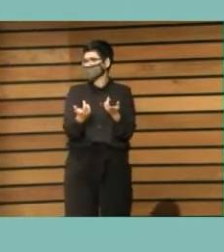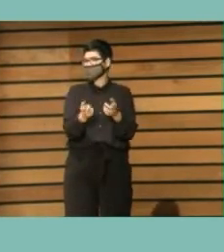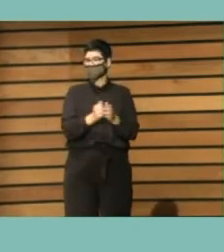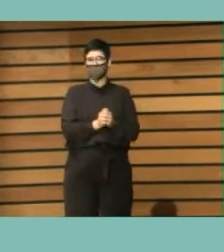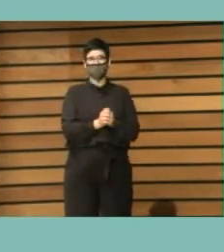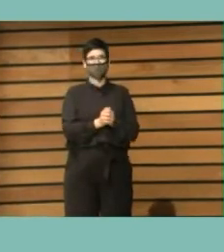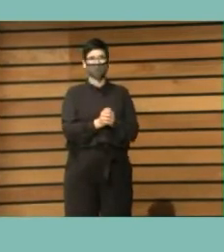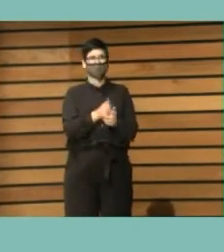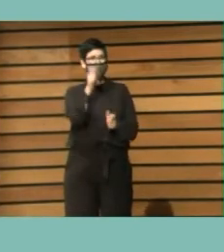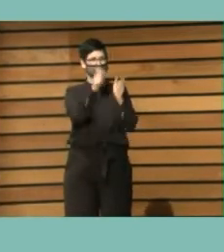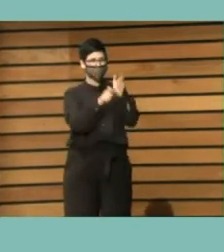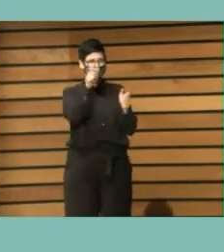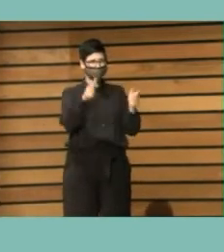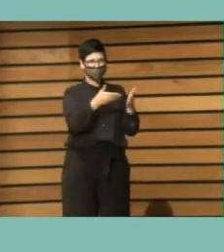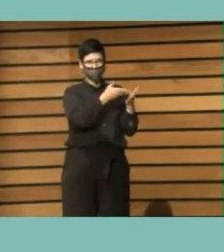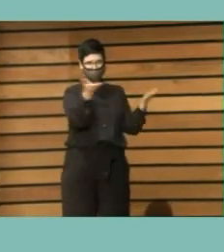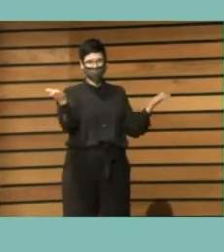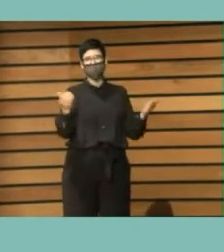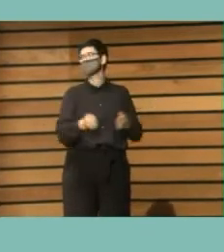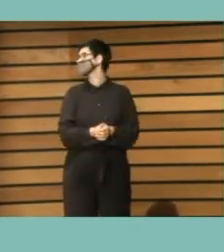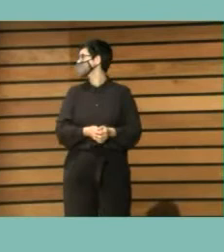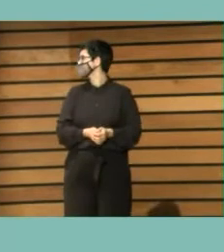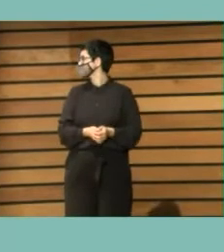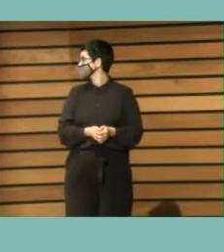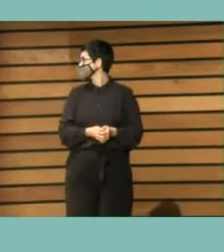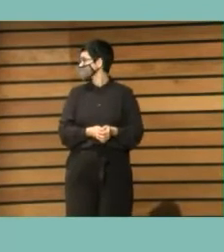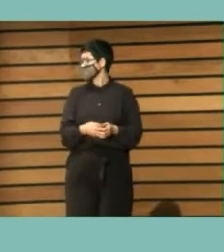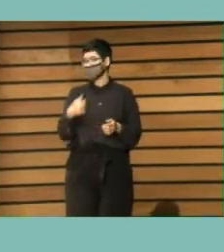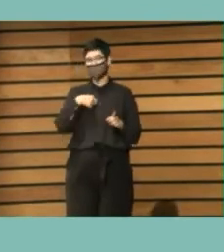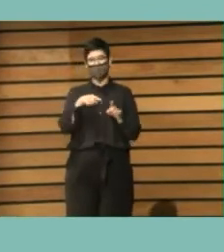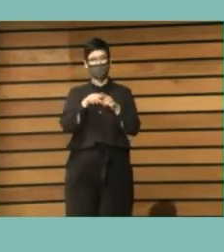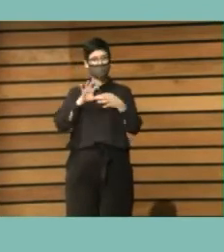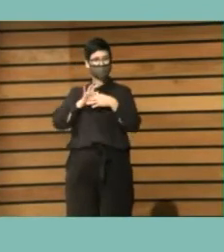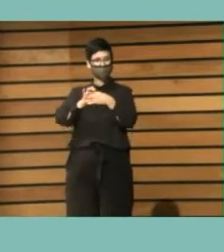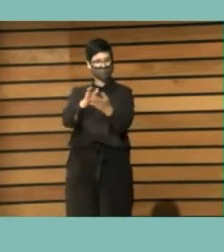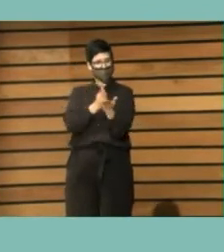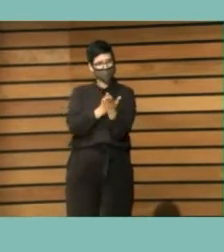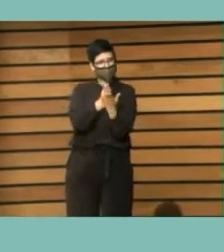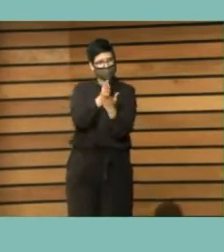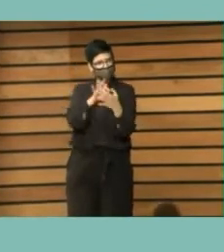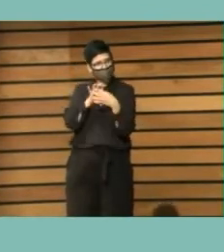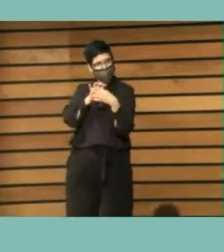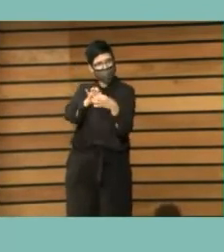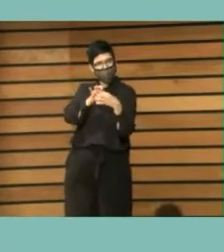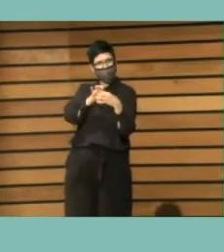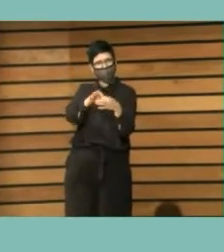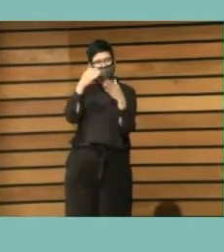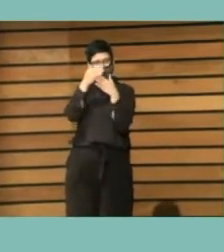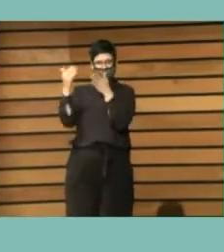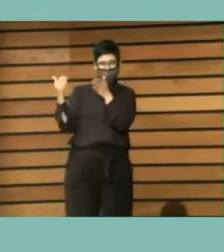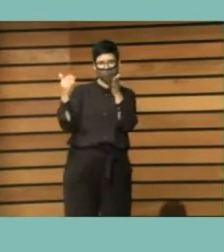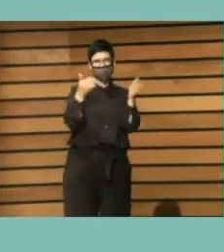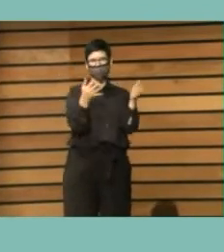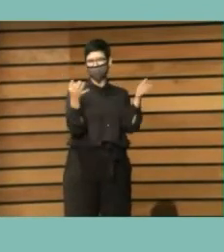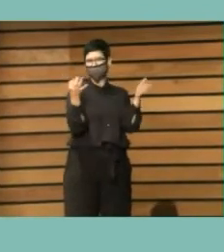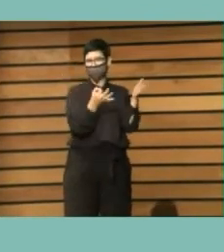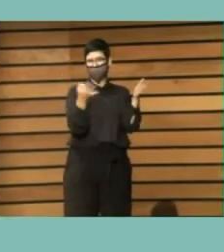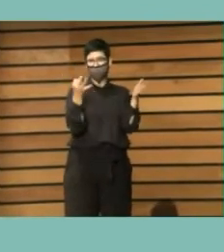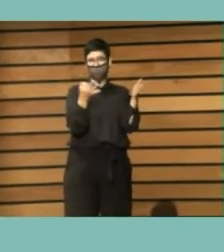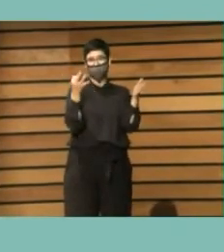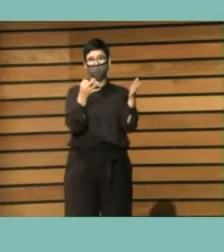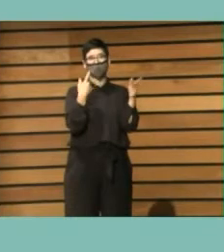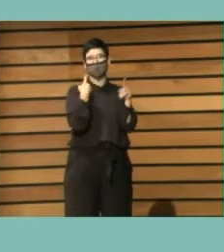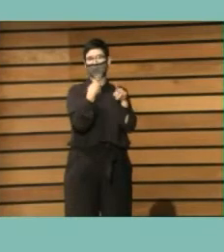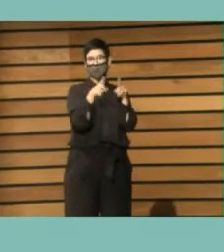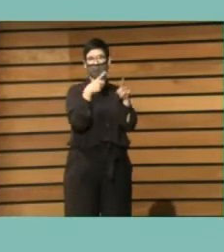de las personas. Yo, en esta línea, siempre me suelo centrar más en los pequeños aspectos de la